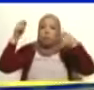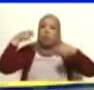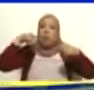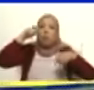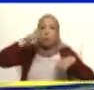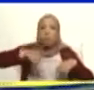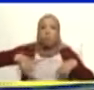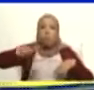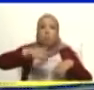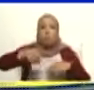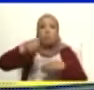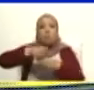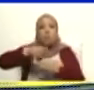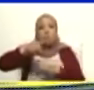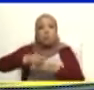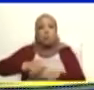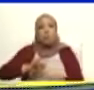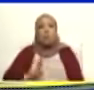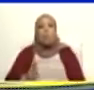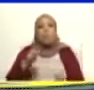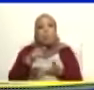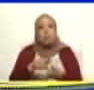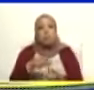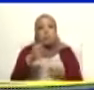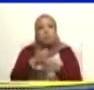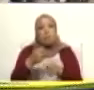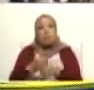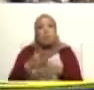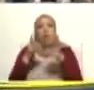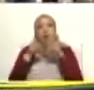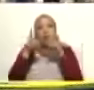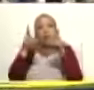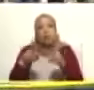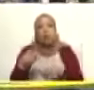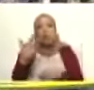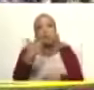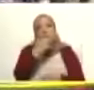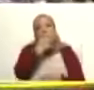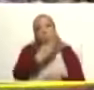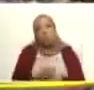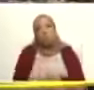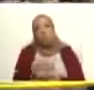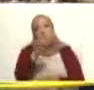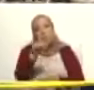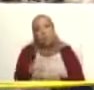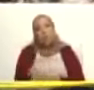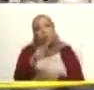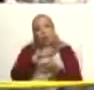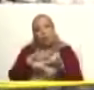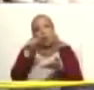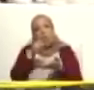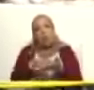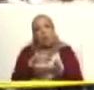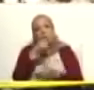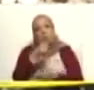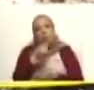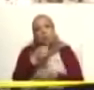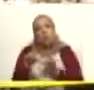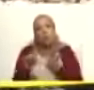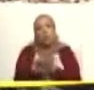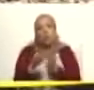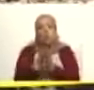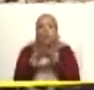popular, electoral, de participación y decisión el 3 de diciembre. Eso está escrito. En el libro